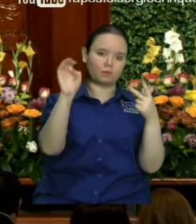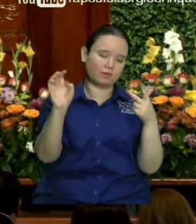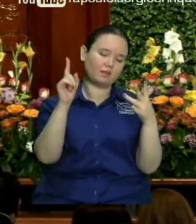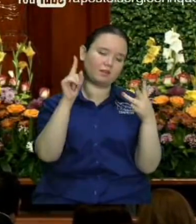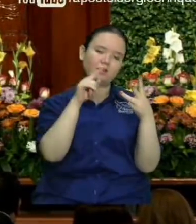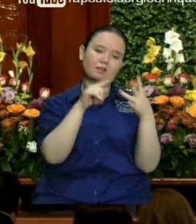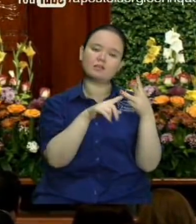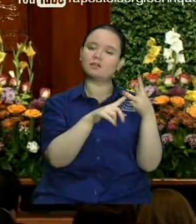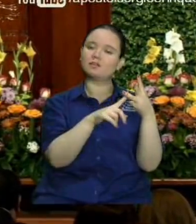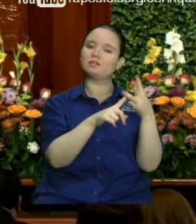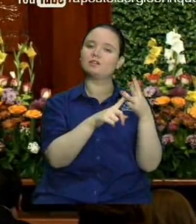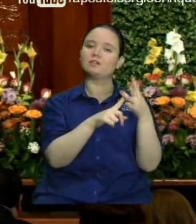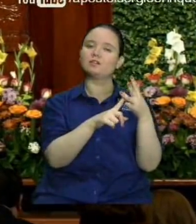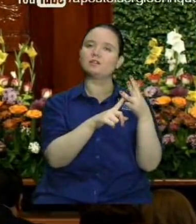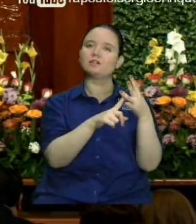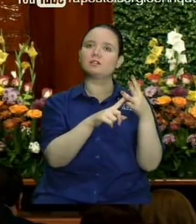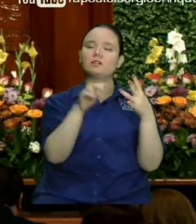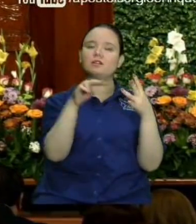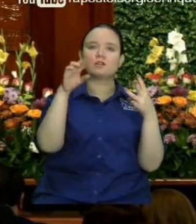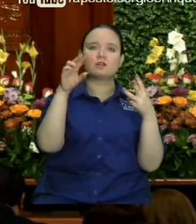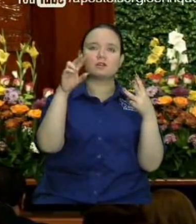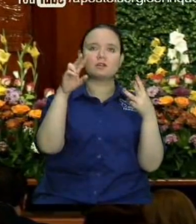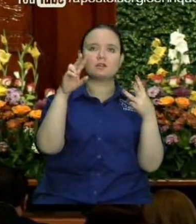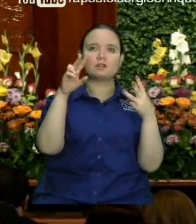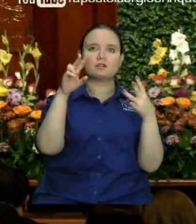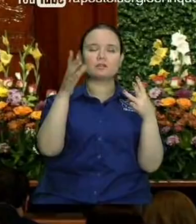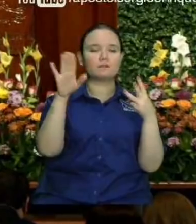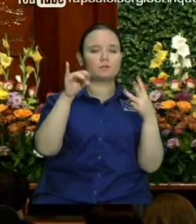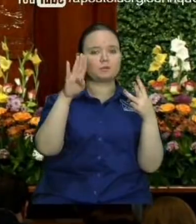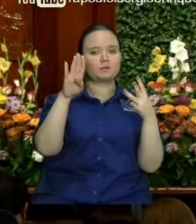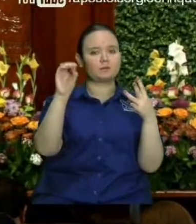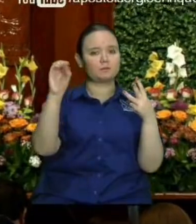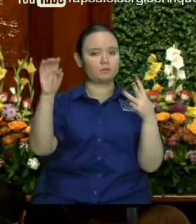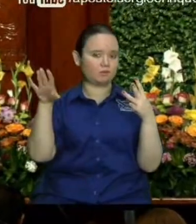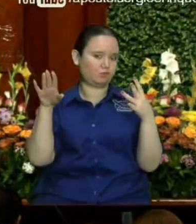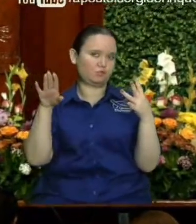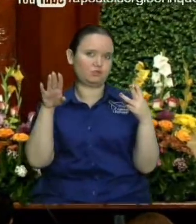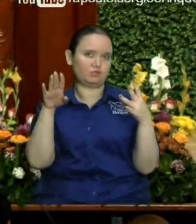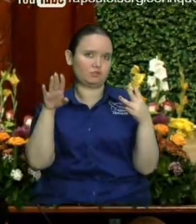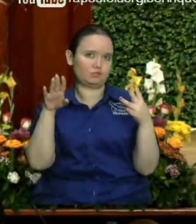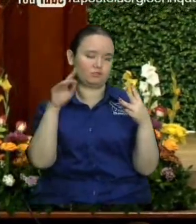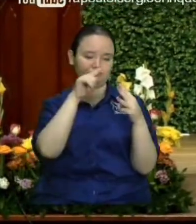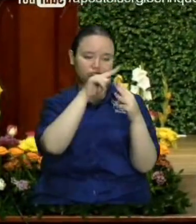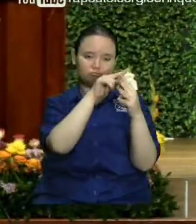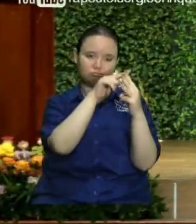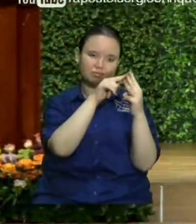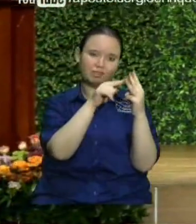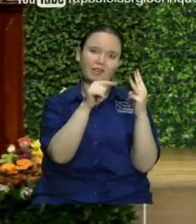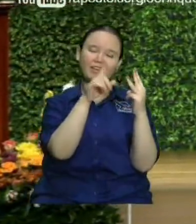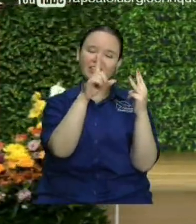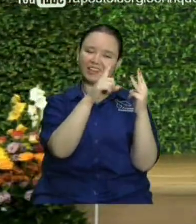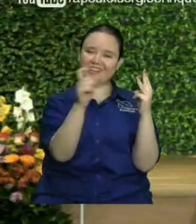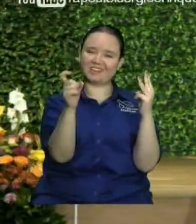décimo, y luego el 20 Noé, y luego el 30 Boaz.